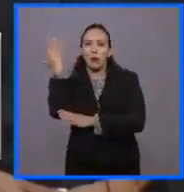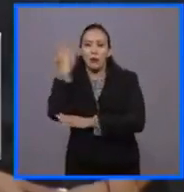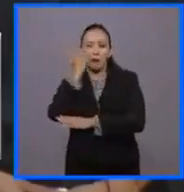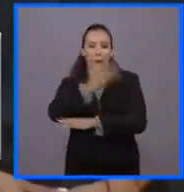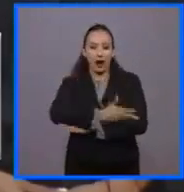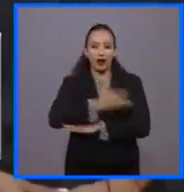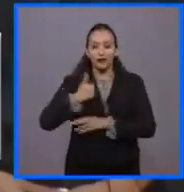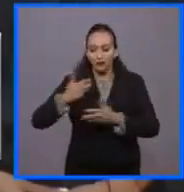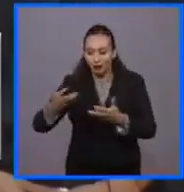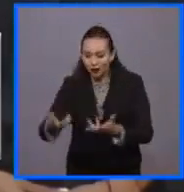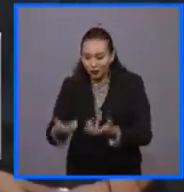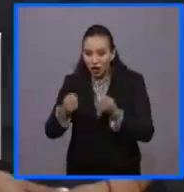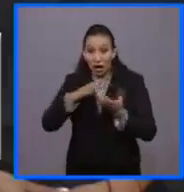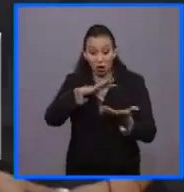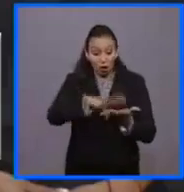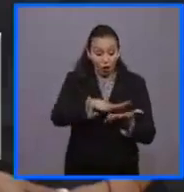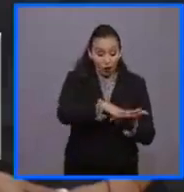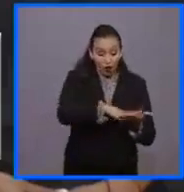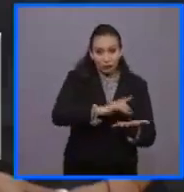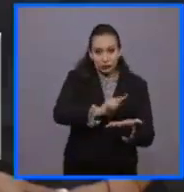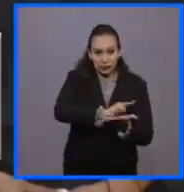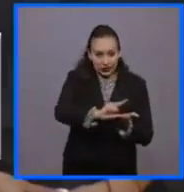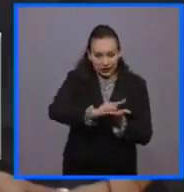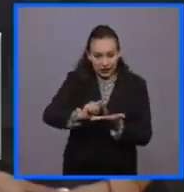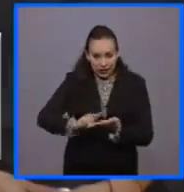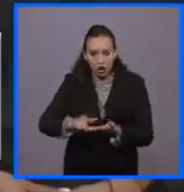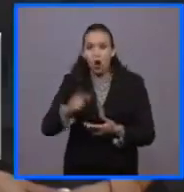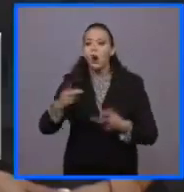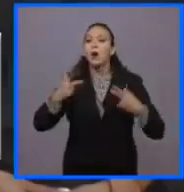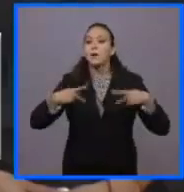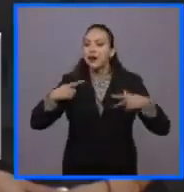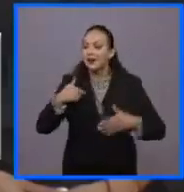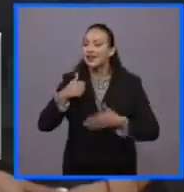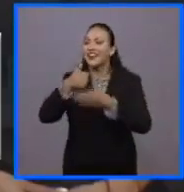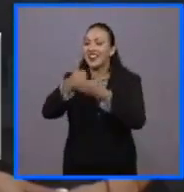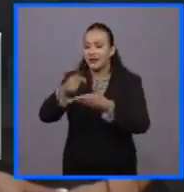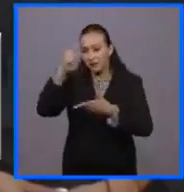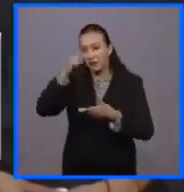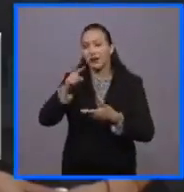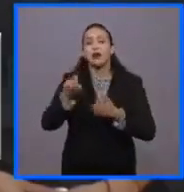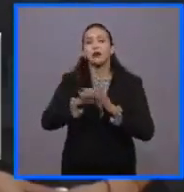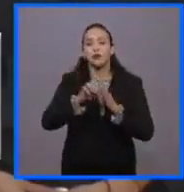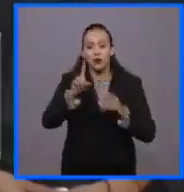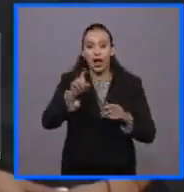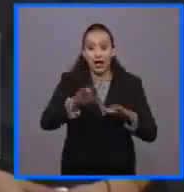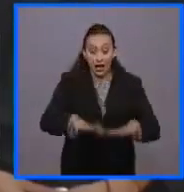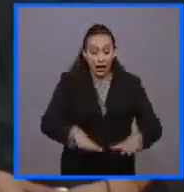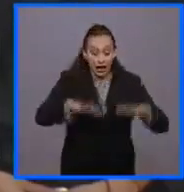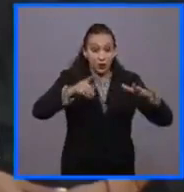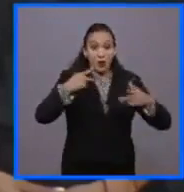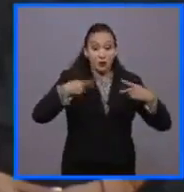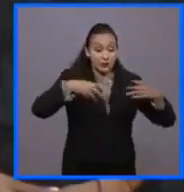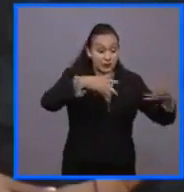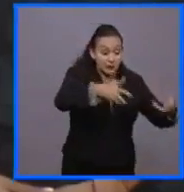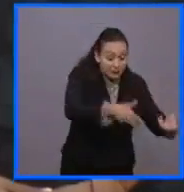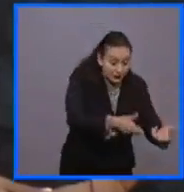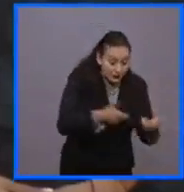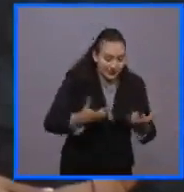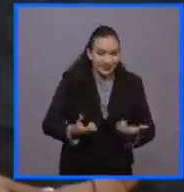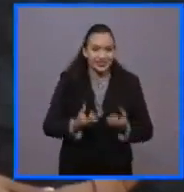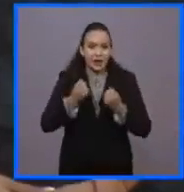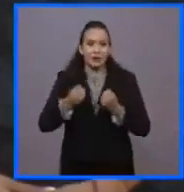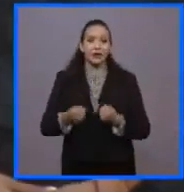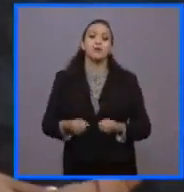cada coladera que limpiamos, cada persona que ayudamos a salir de una calle inundada es mucho más que